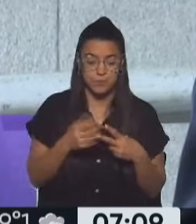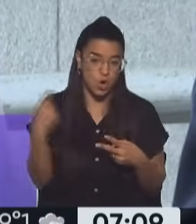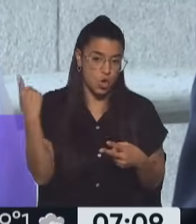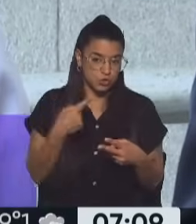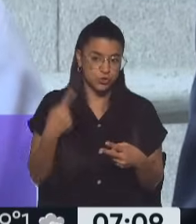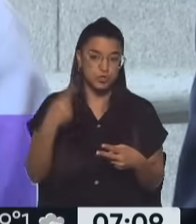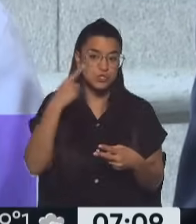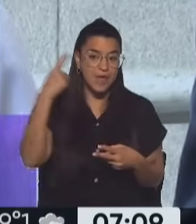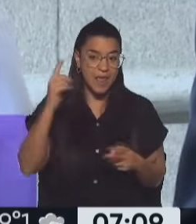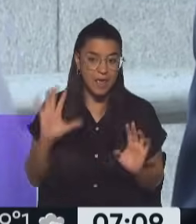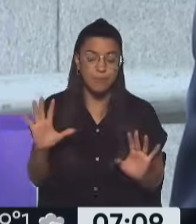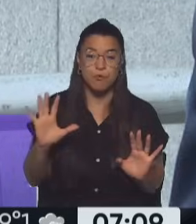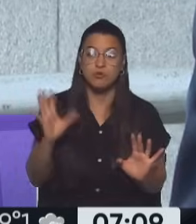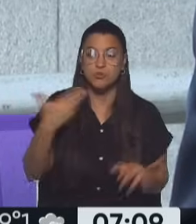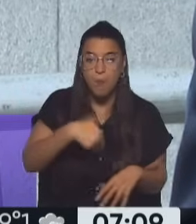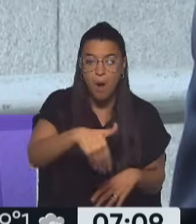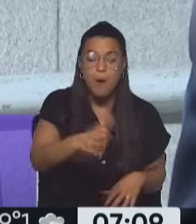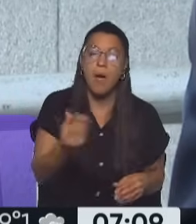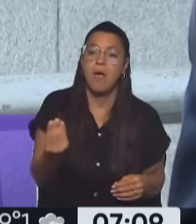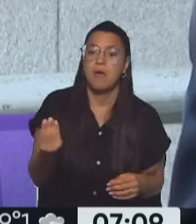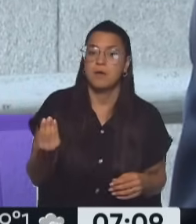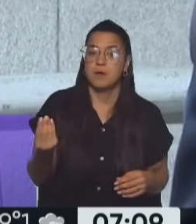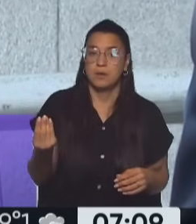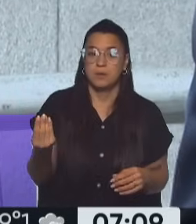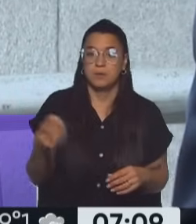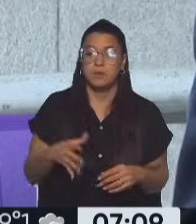creemos que el escenario futuro todavía no está